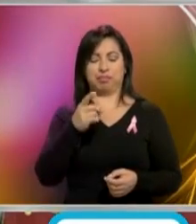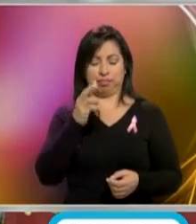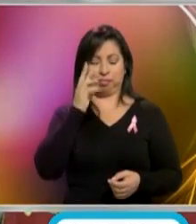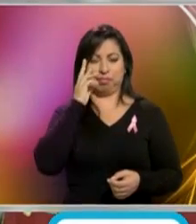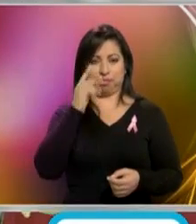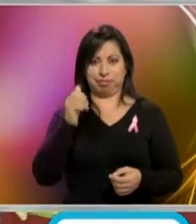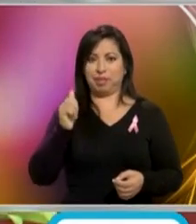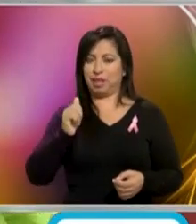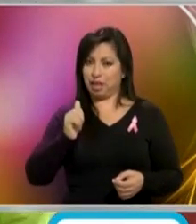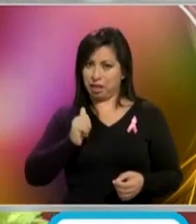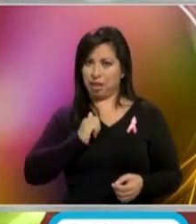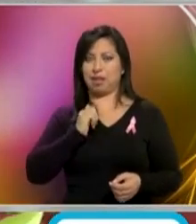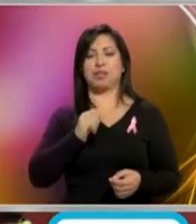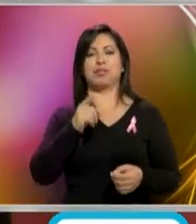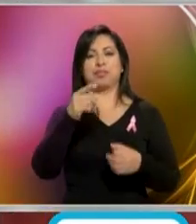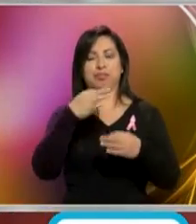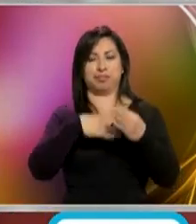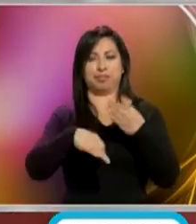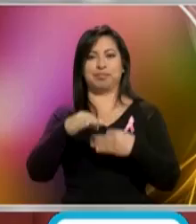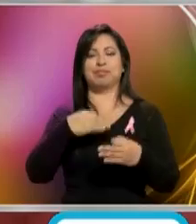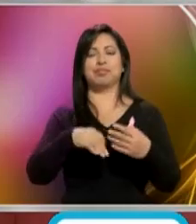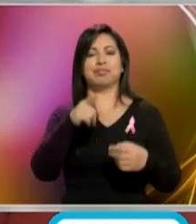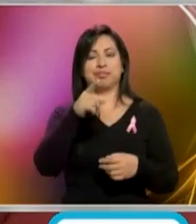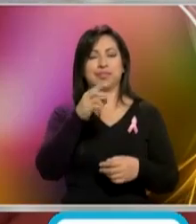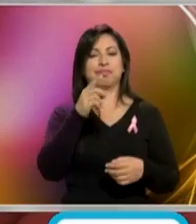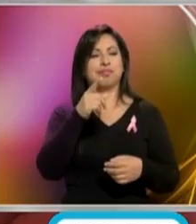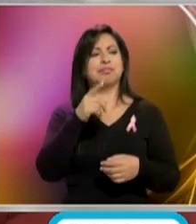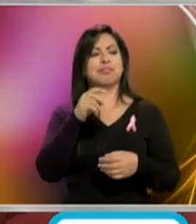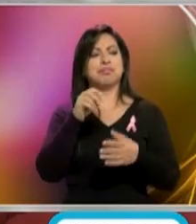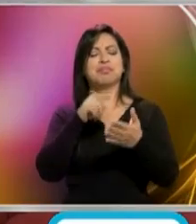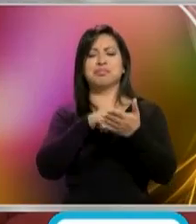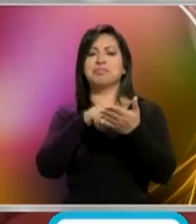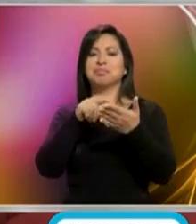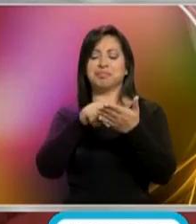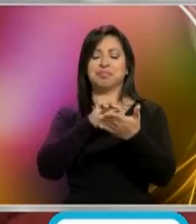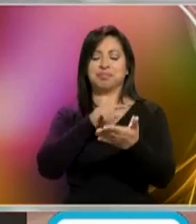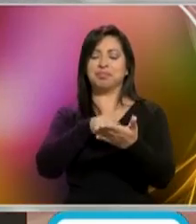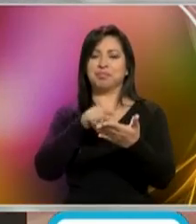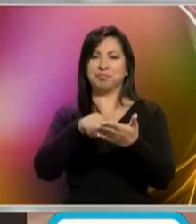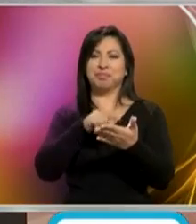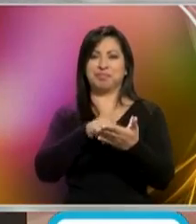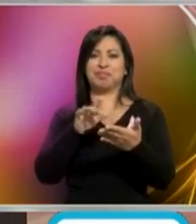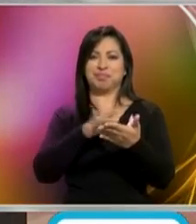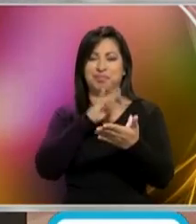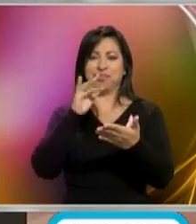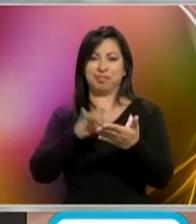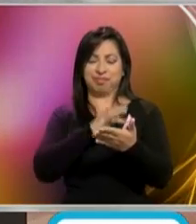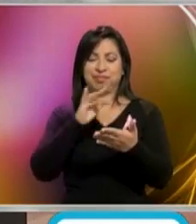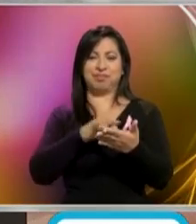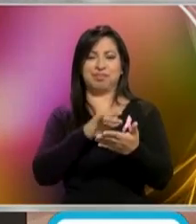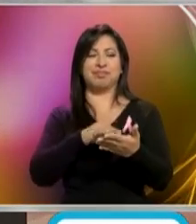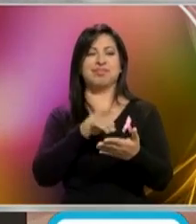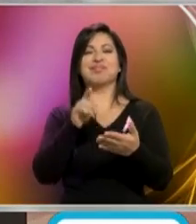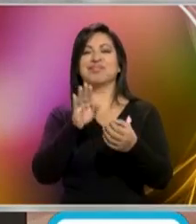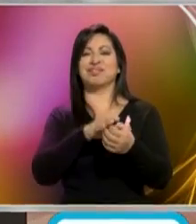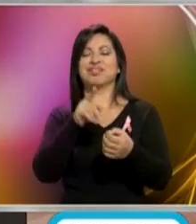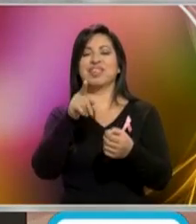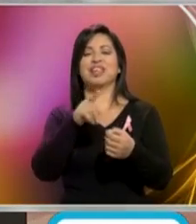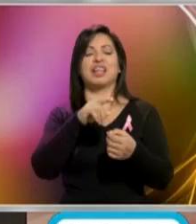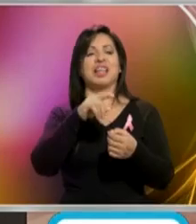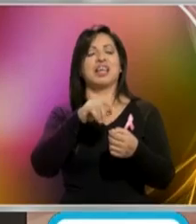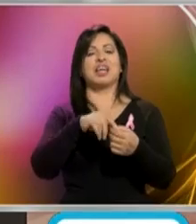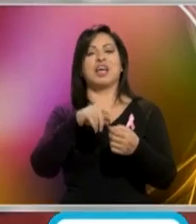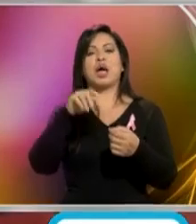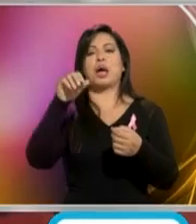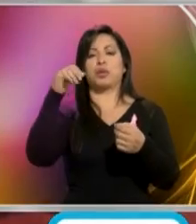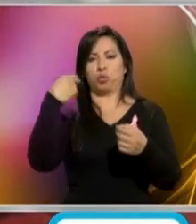ir aprovechando todo esto. Y además, realmente son aplicaciones, me emociona en particular esta cápsula, porque son aplicaciones que